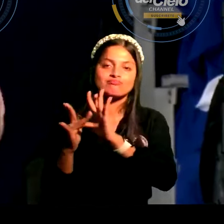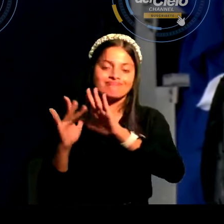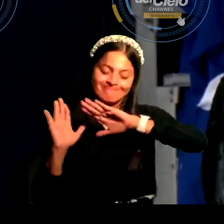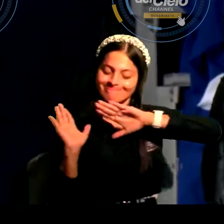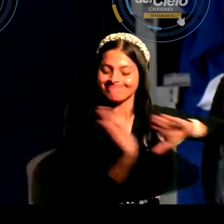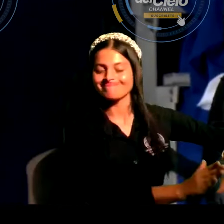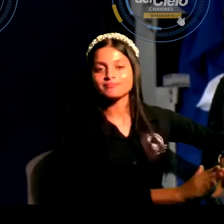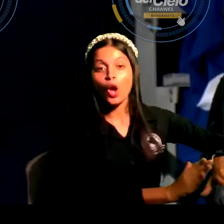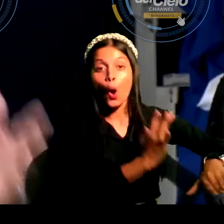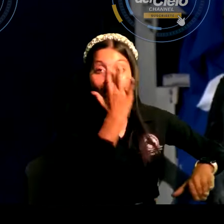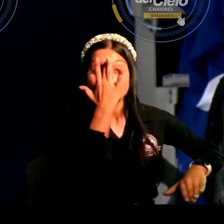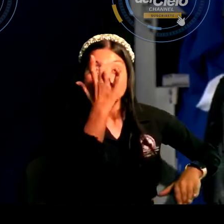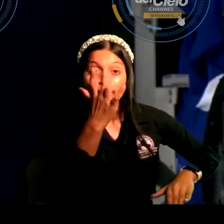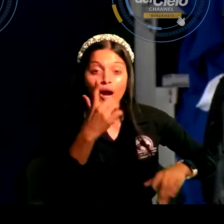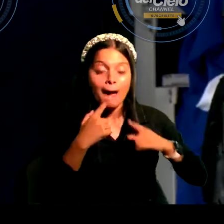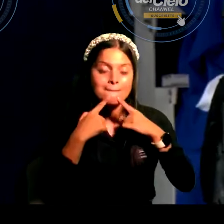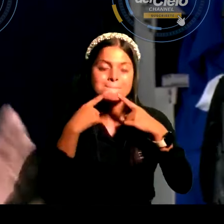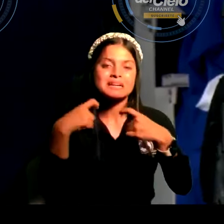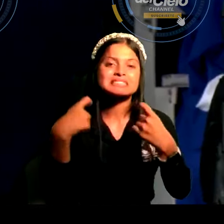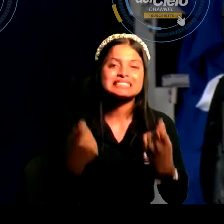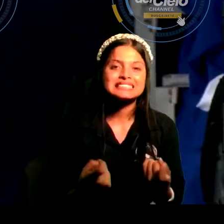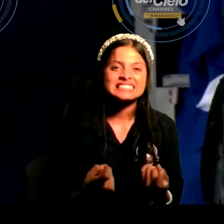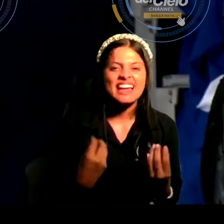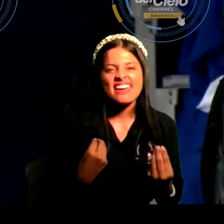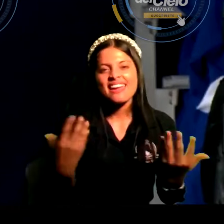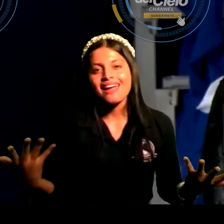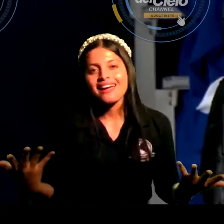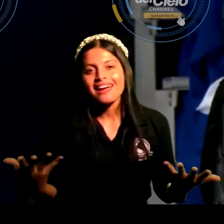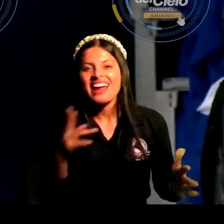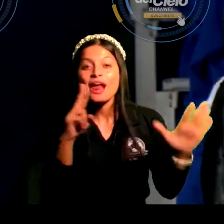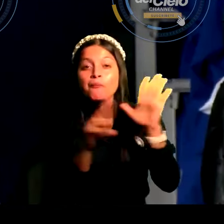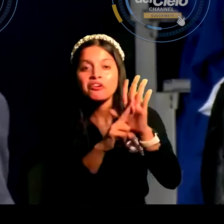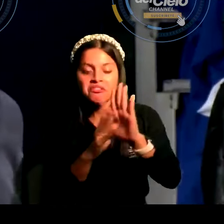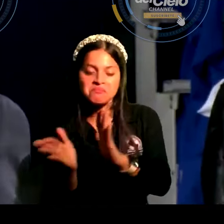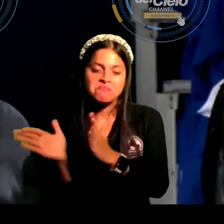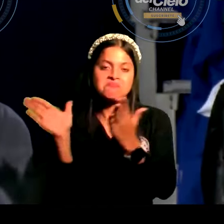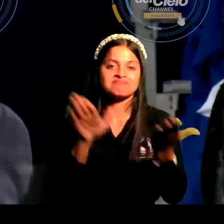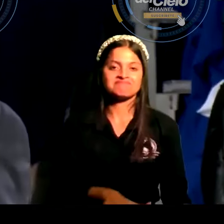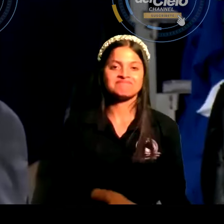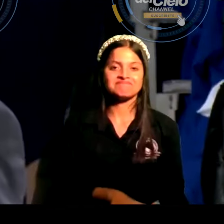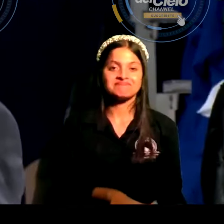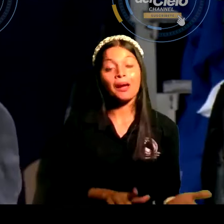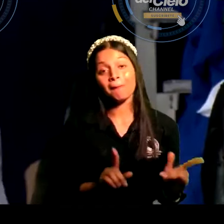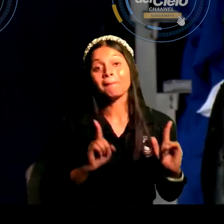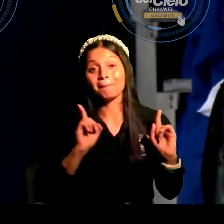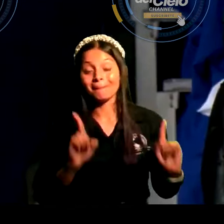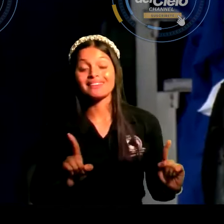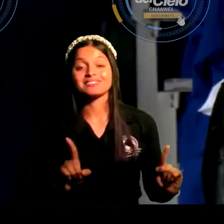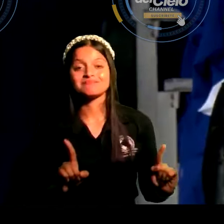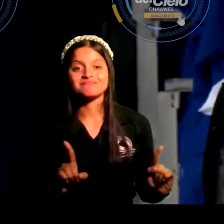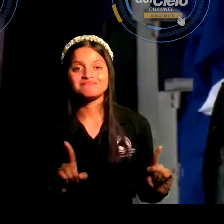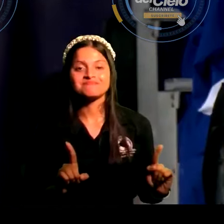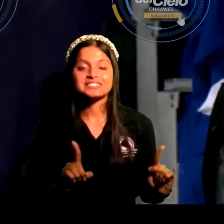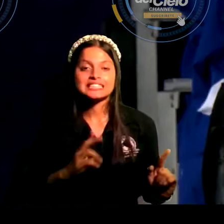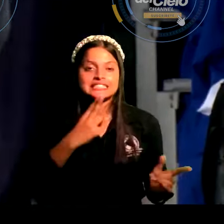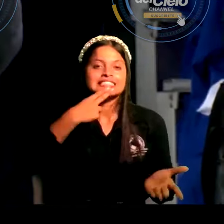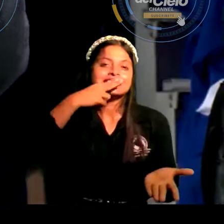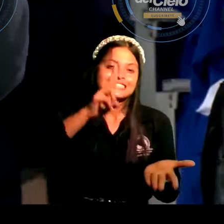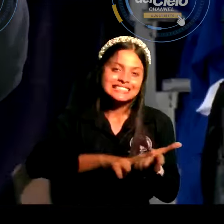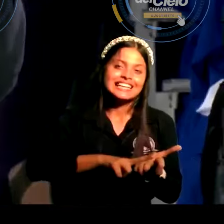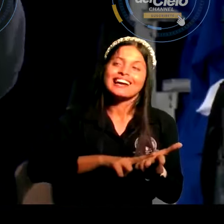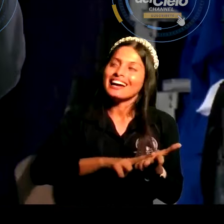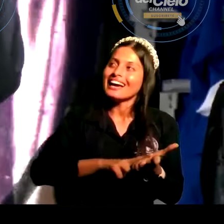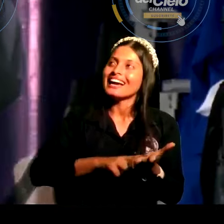paga del pecado es muerte. Pero la buena noticia es que la dádiva de Dios es